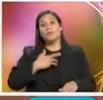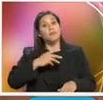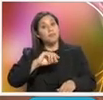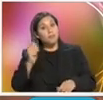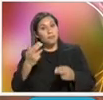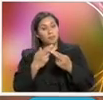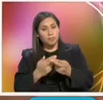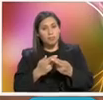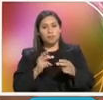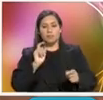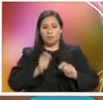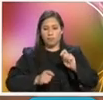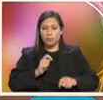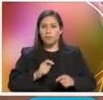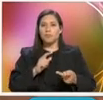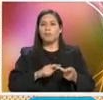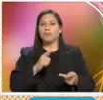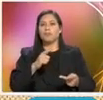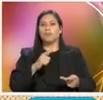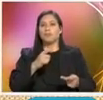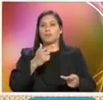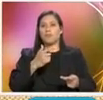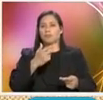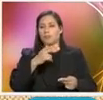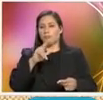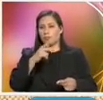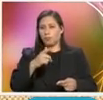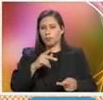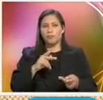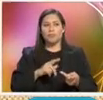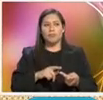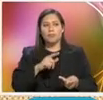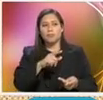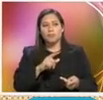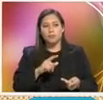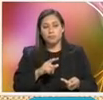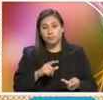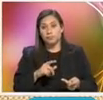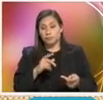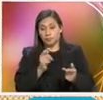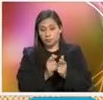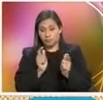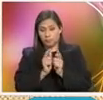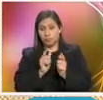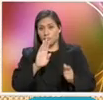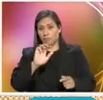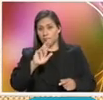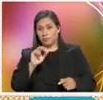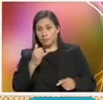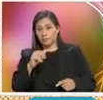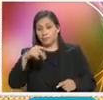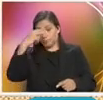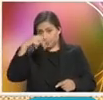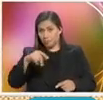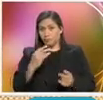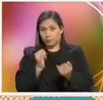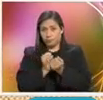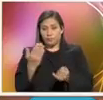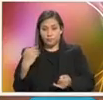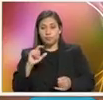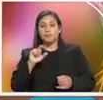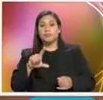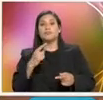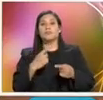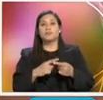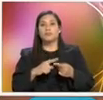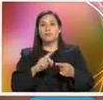más. La bajista de Hole, gente de Uriah Heep. Hasta en México tuvimos un caso también de los 27,